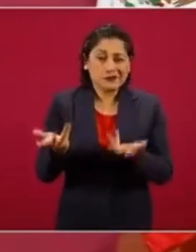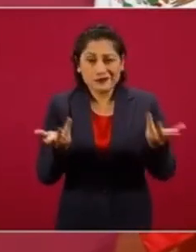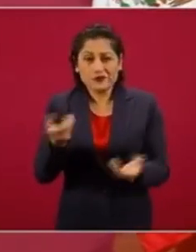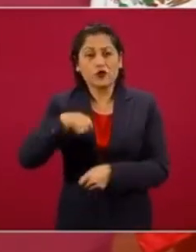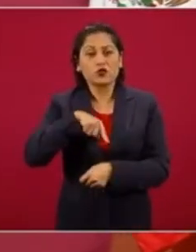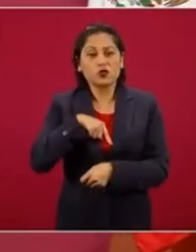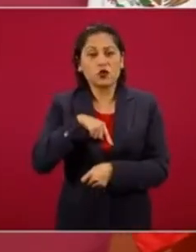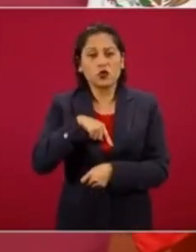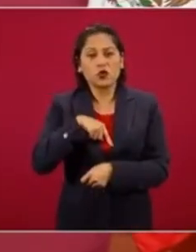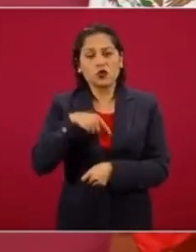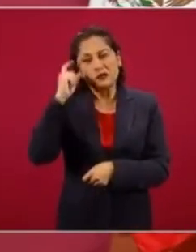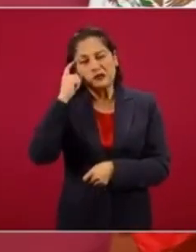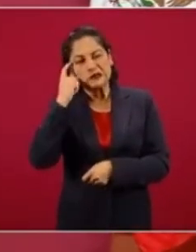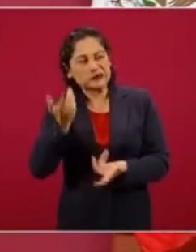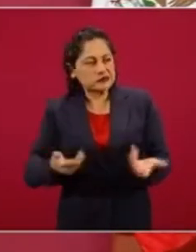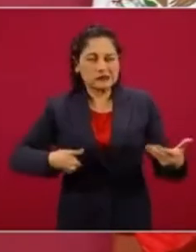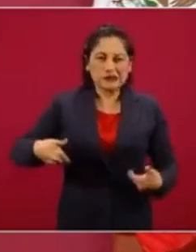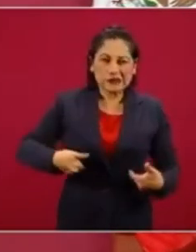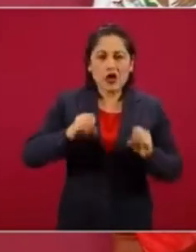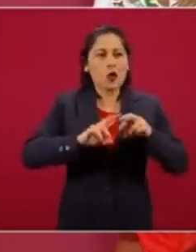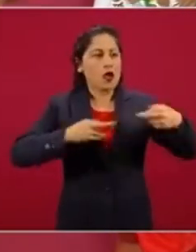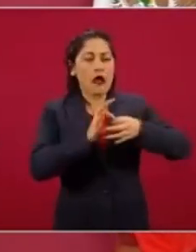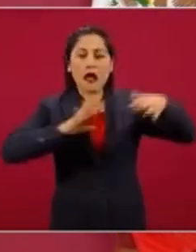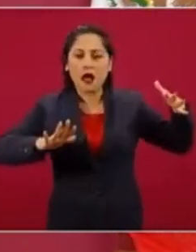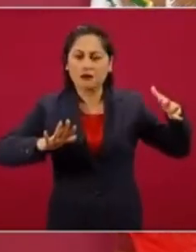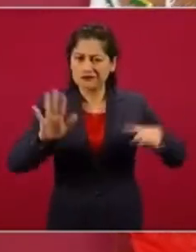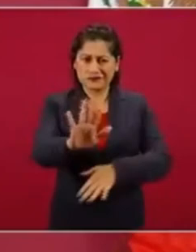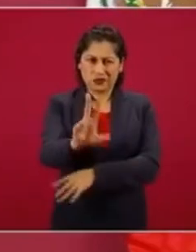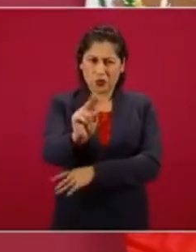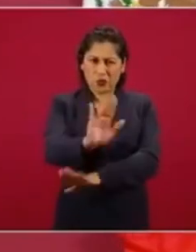nos inconformamos, que se van a romper las relaciones. No, nada de eso. Ahora no hay